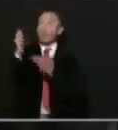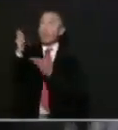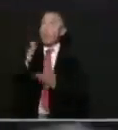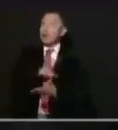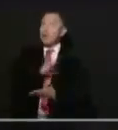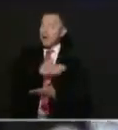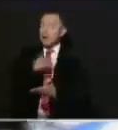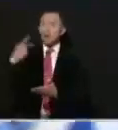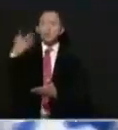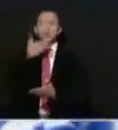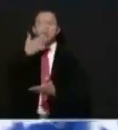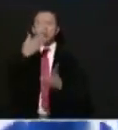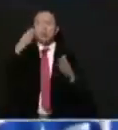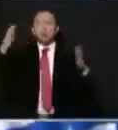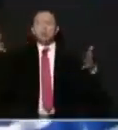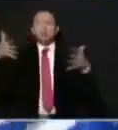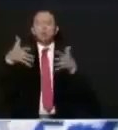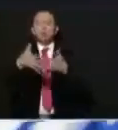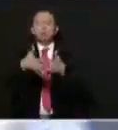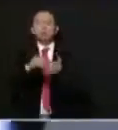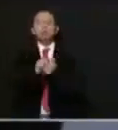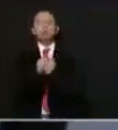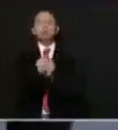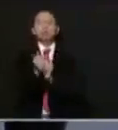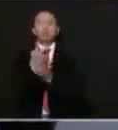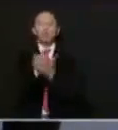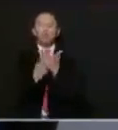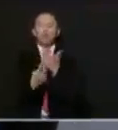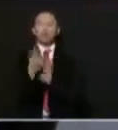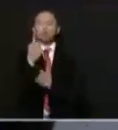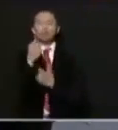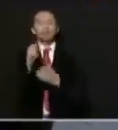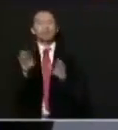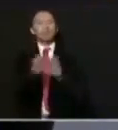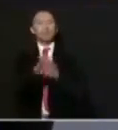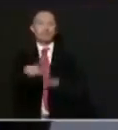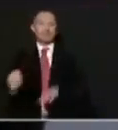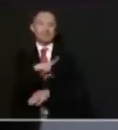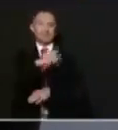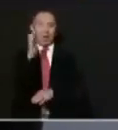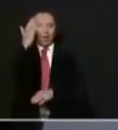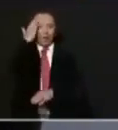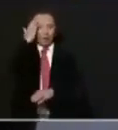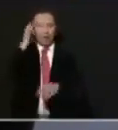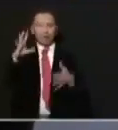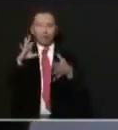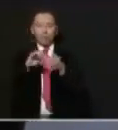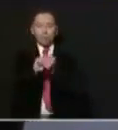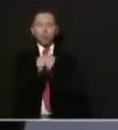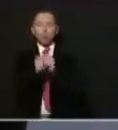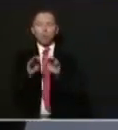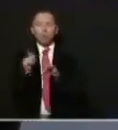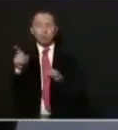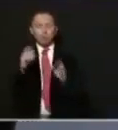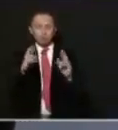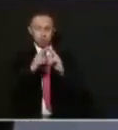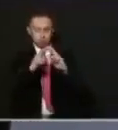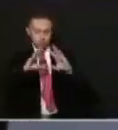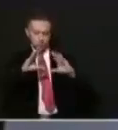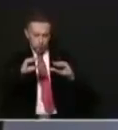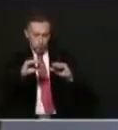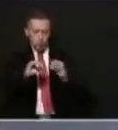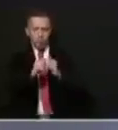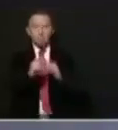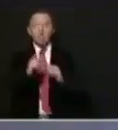histórico que todos conocemos, ¿no? Que inicia con este famoso proceso de conquista espiritual, pero que al mismo tiempo es todo un proceso